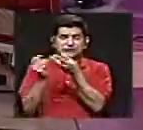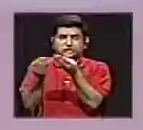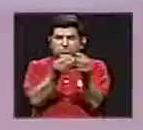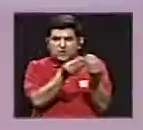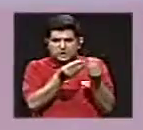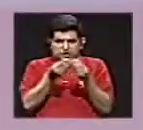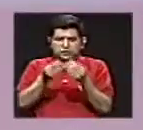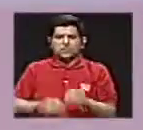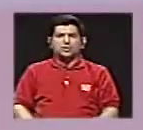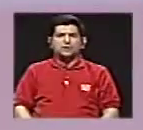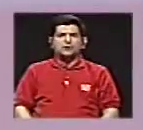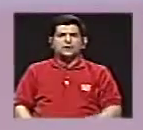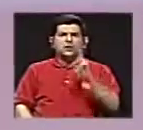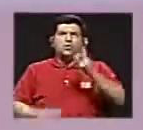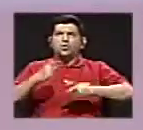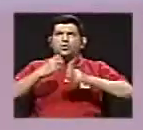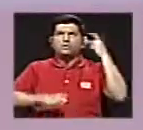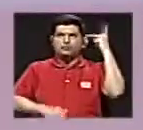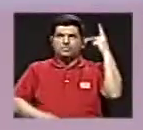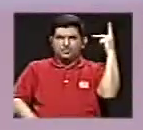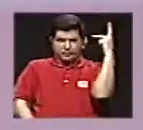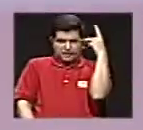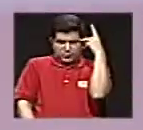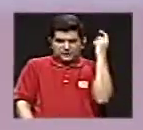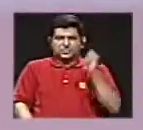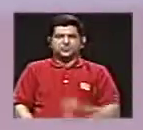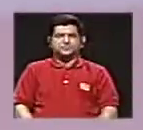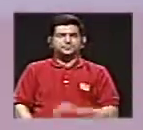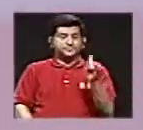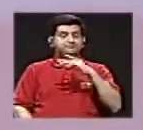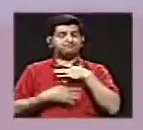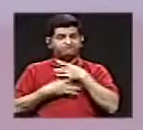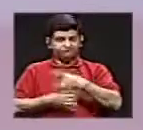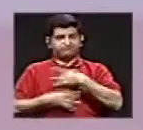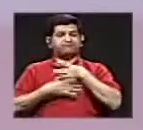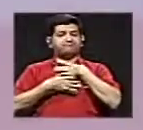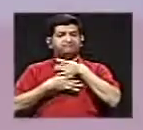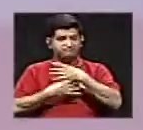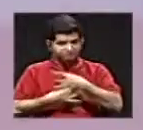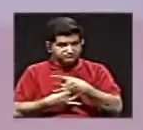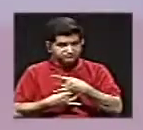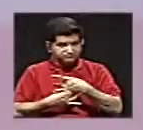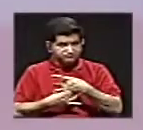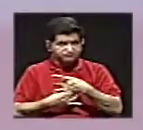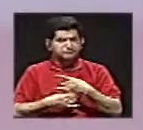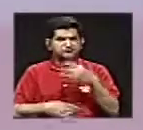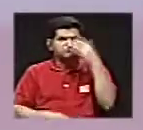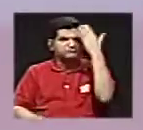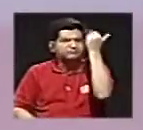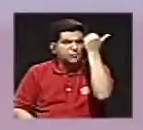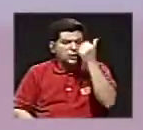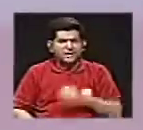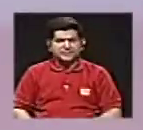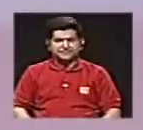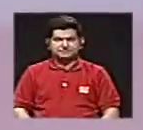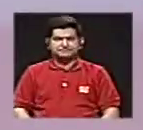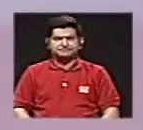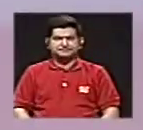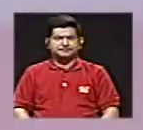tierra, un problema político, también de intereses, porque principalmente, es